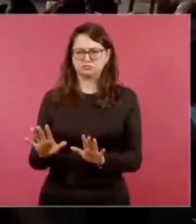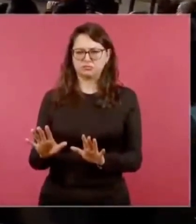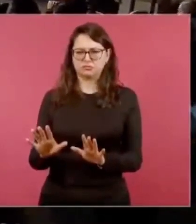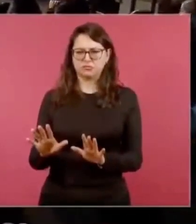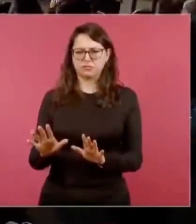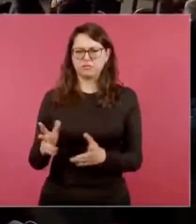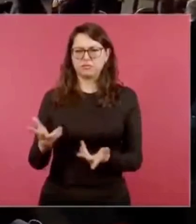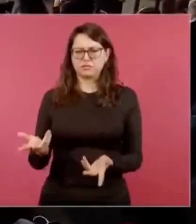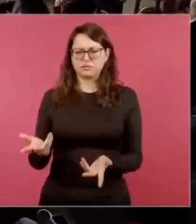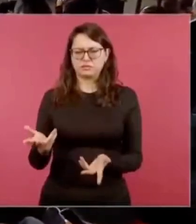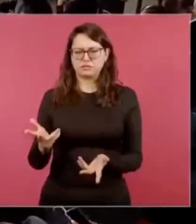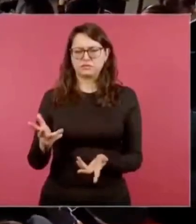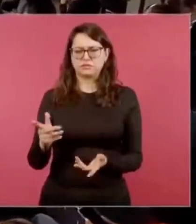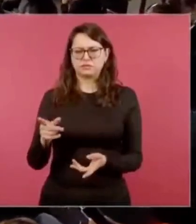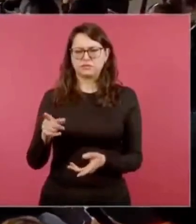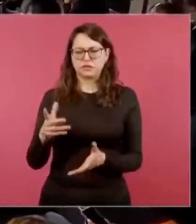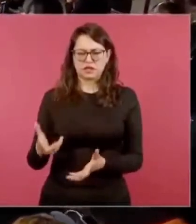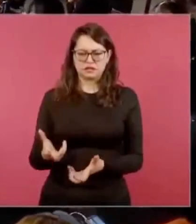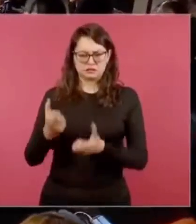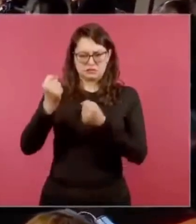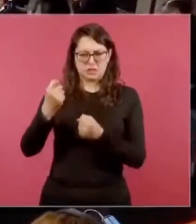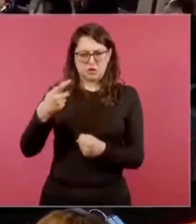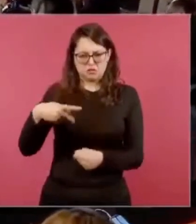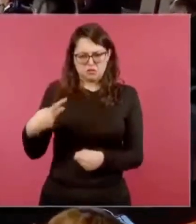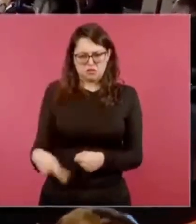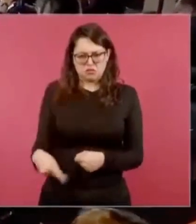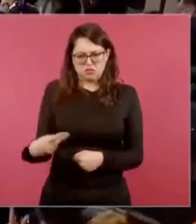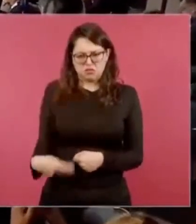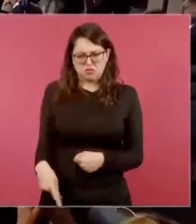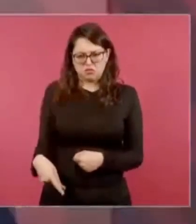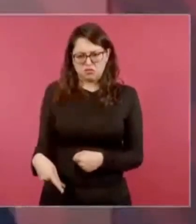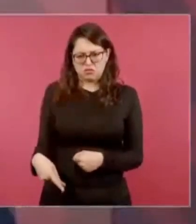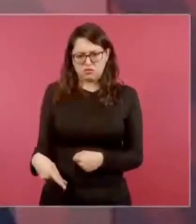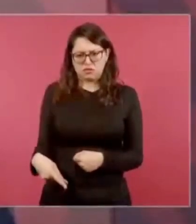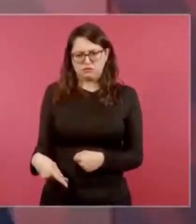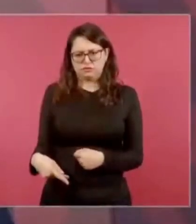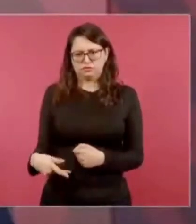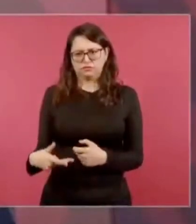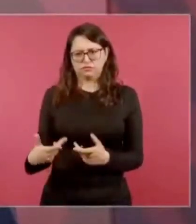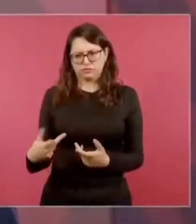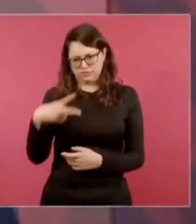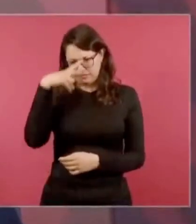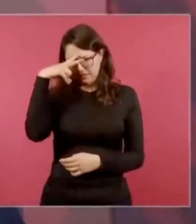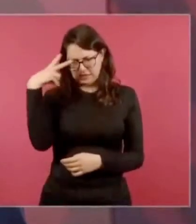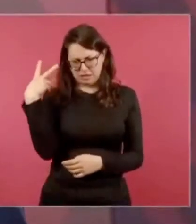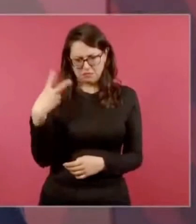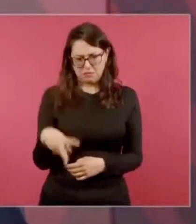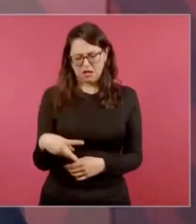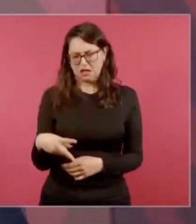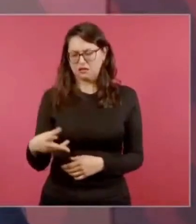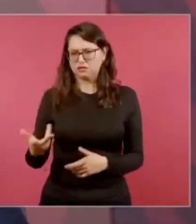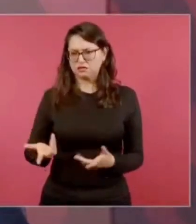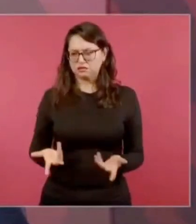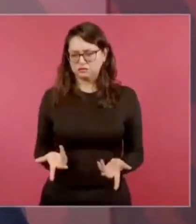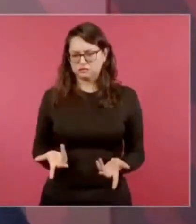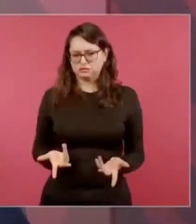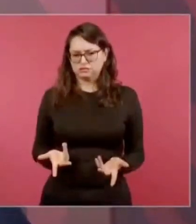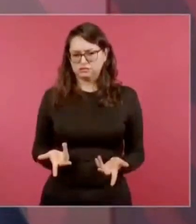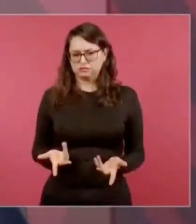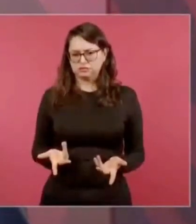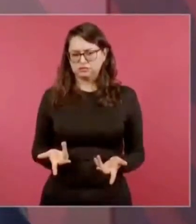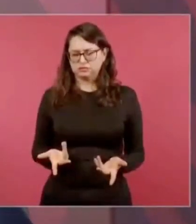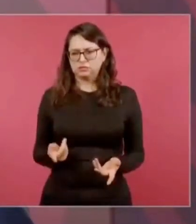los ferrocarriles que ya se habían rescatado ya eran ferrocarriles de México, porque la deuda